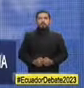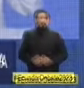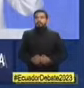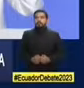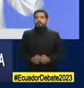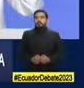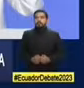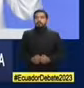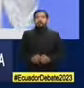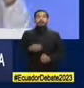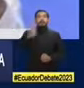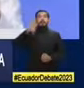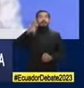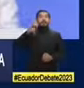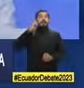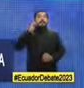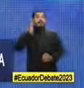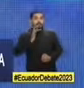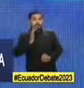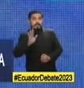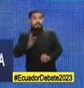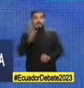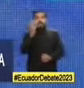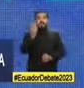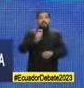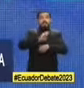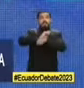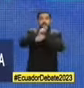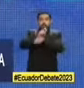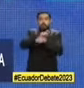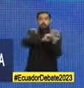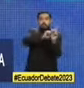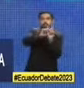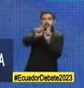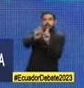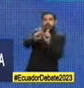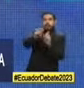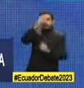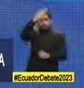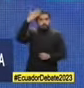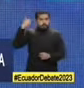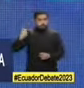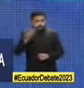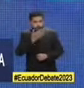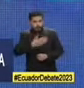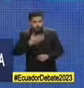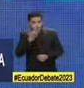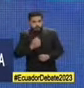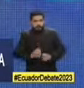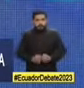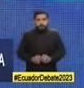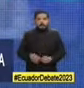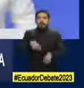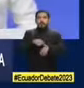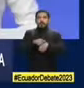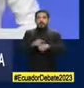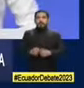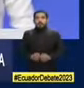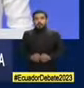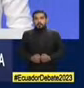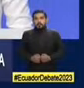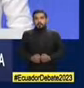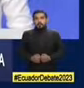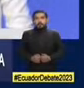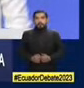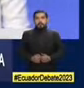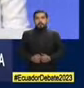tiempo. Bolívar Armijos tiene 15 segundos para hacerle el planteamiento, repregunta o contrarréplica. Corre tiempo. Me repite la pregunta, por